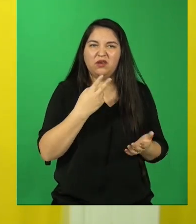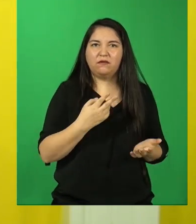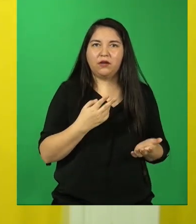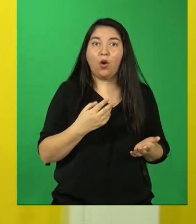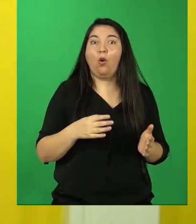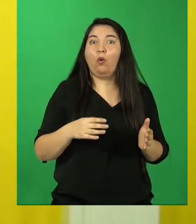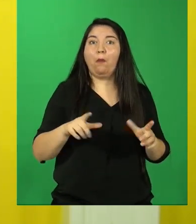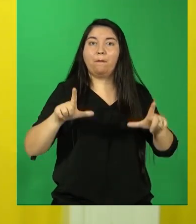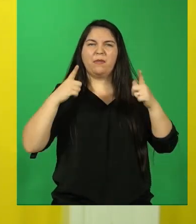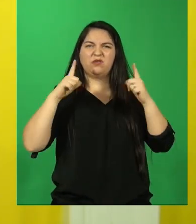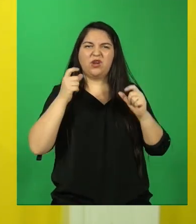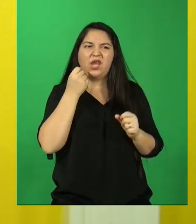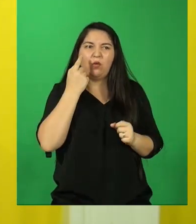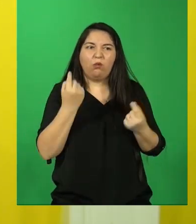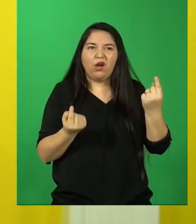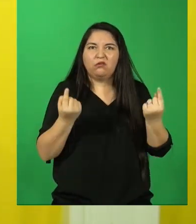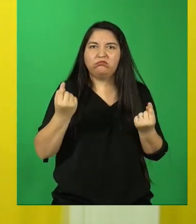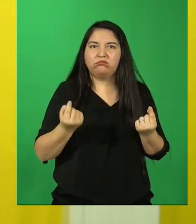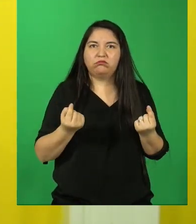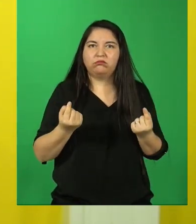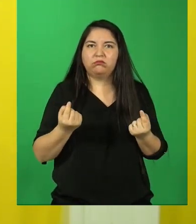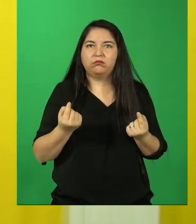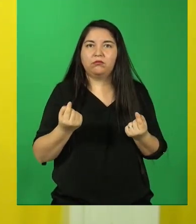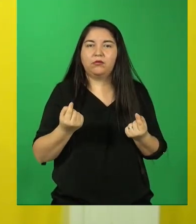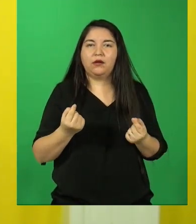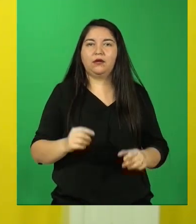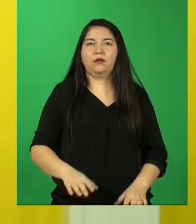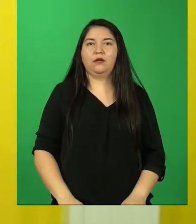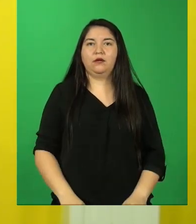de personajes, ¿cierto? El personaje